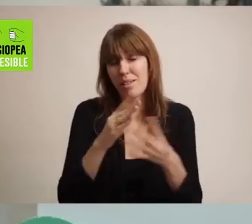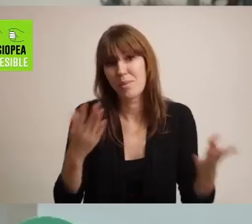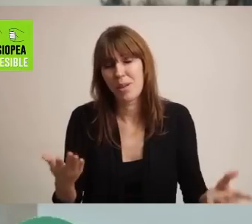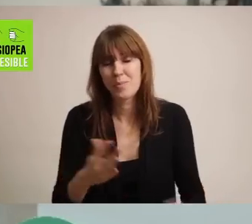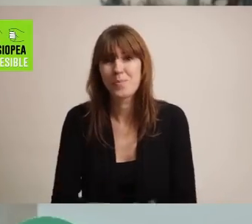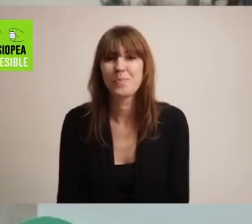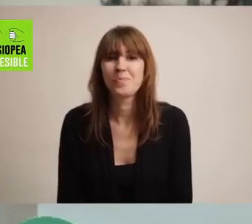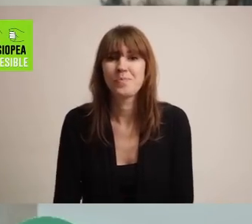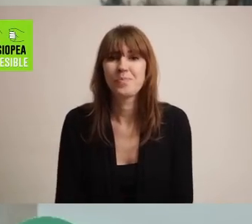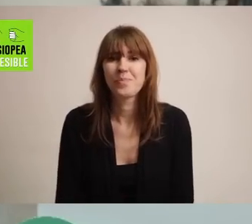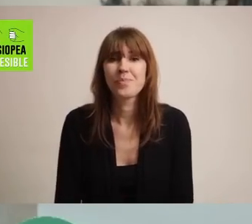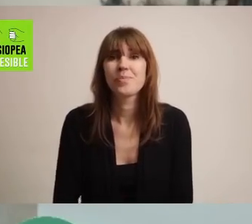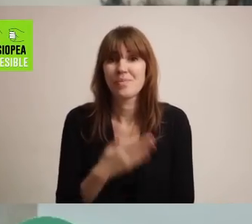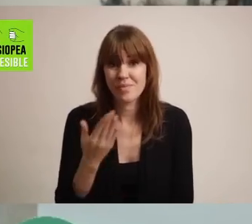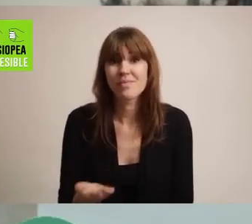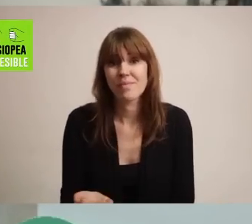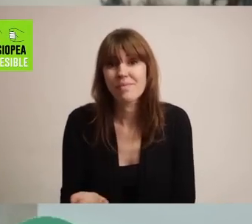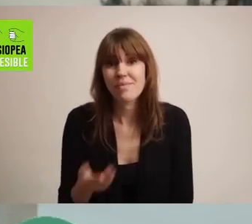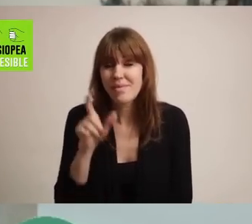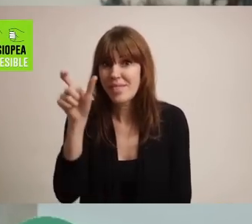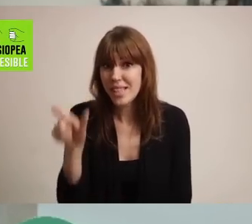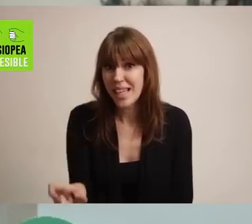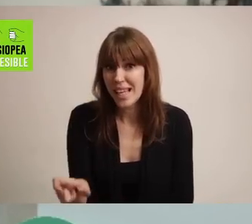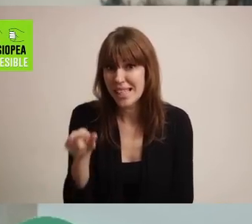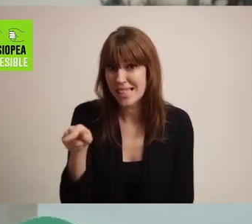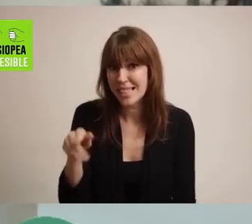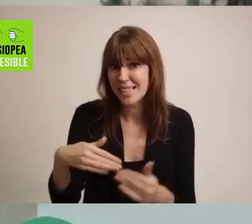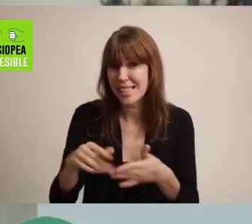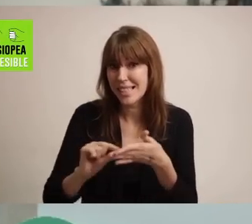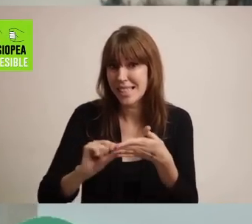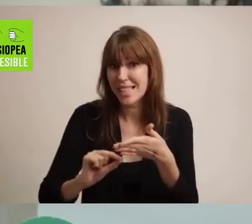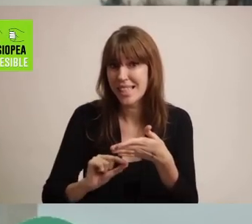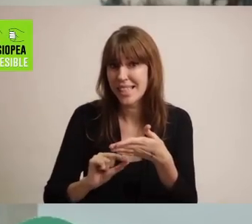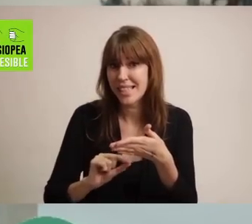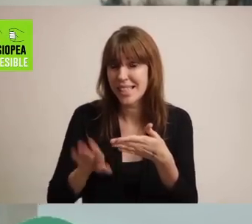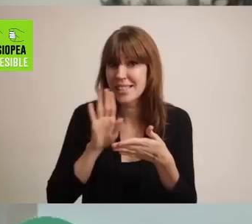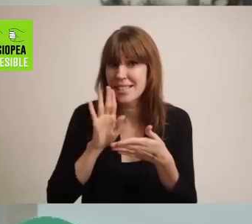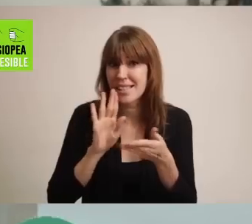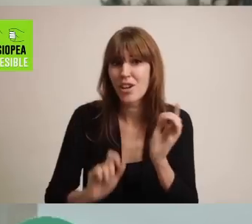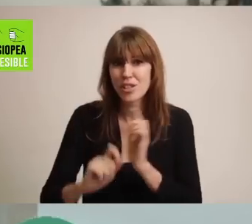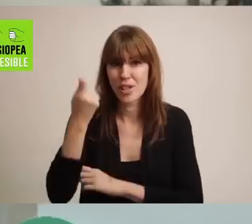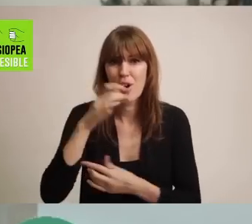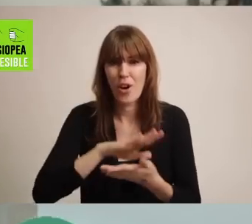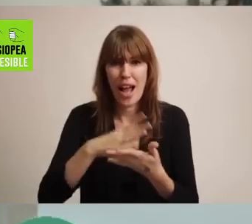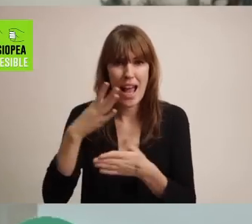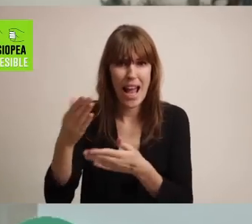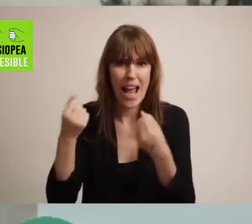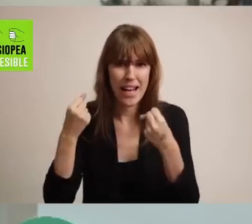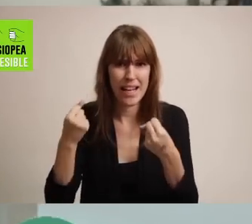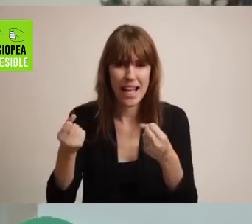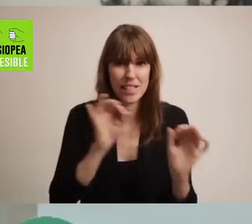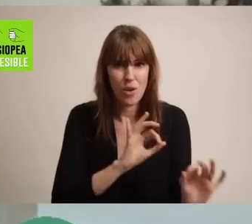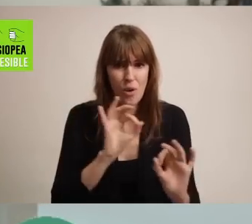Bueno, el caso es que él conseguía que esta energía se colocara, se armonizara y la persona se